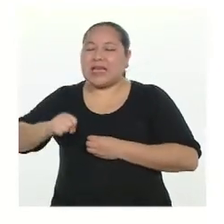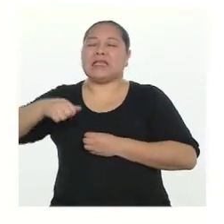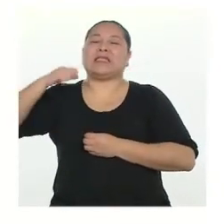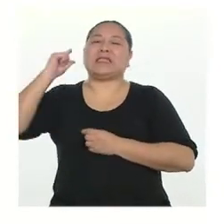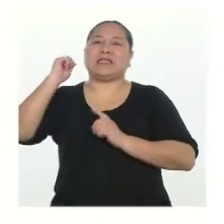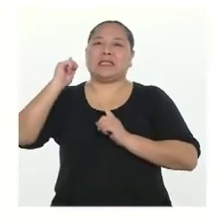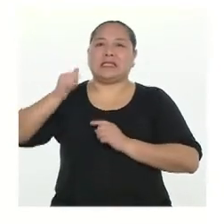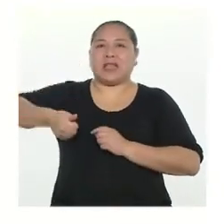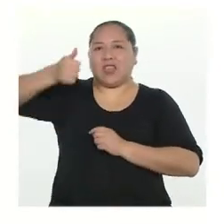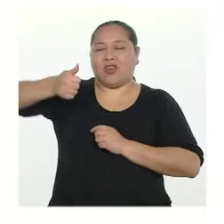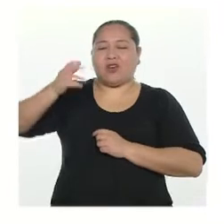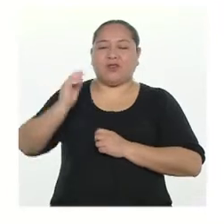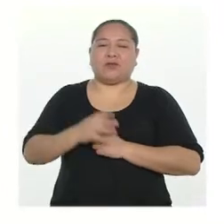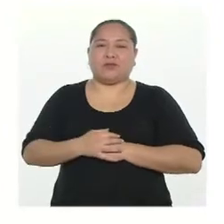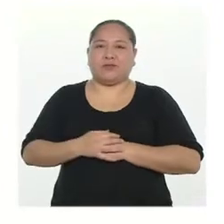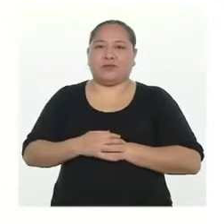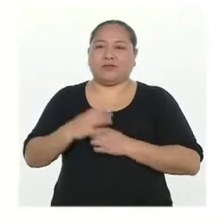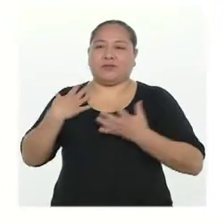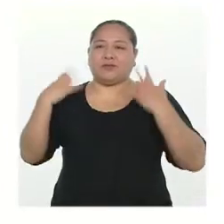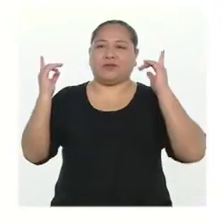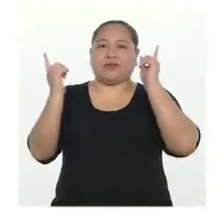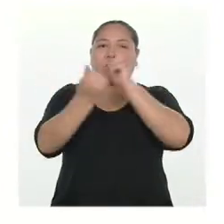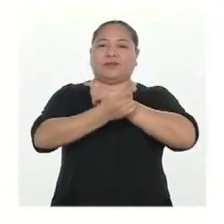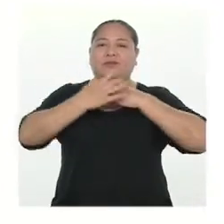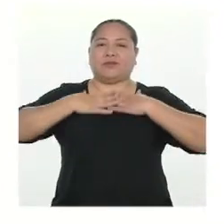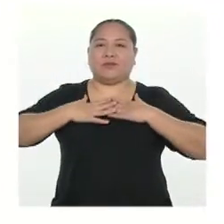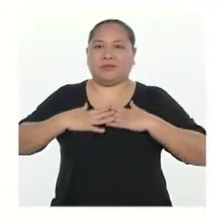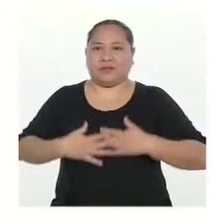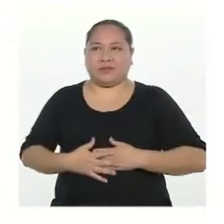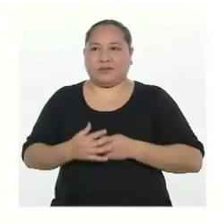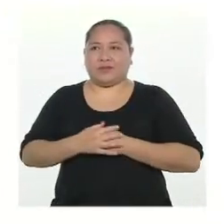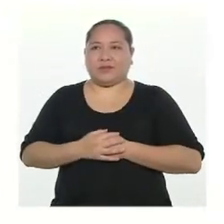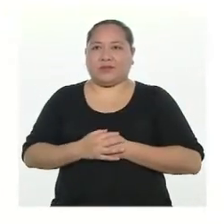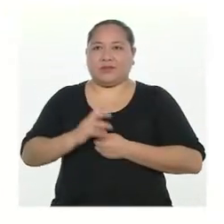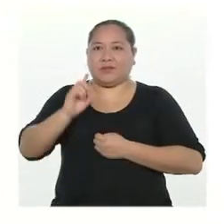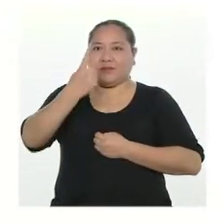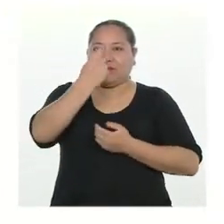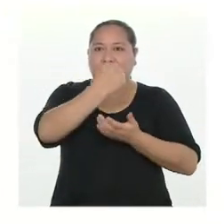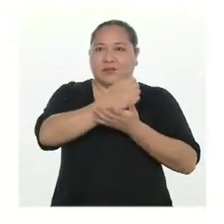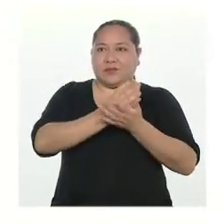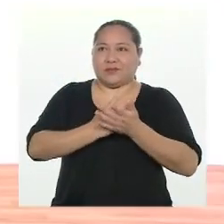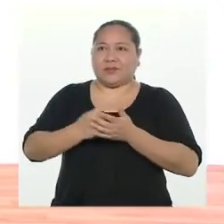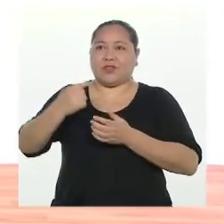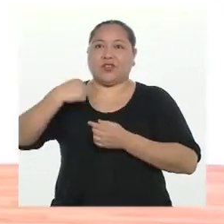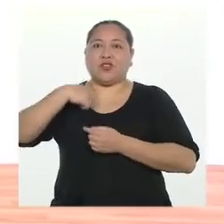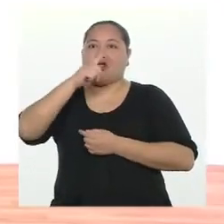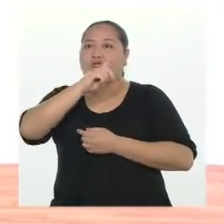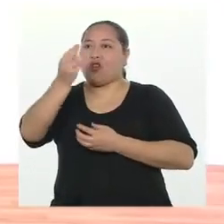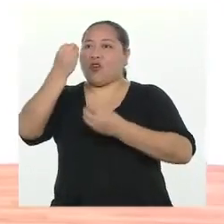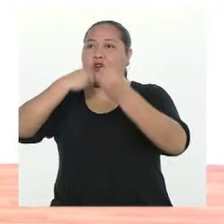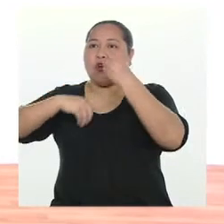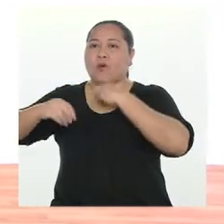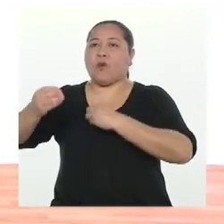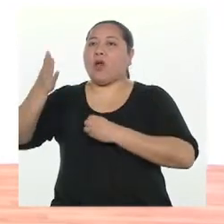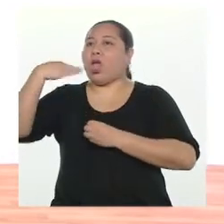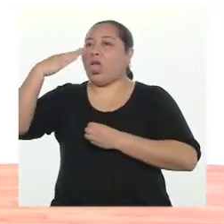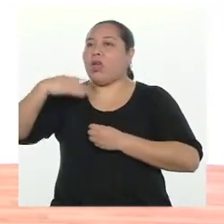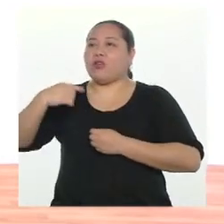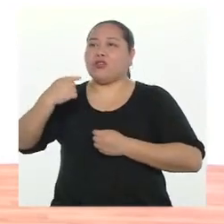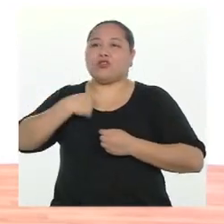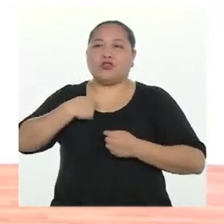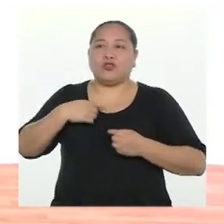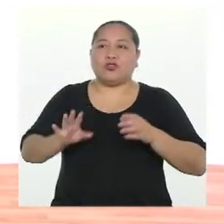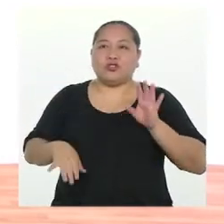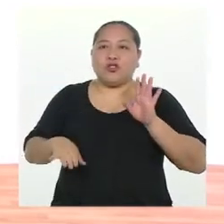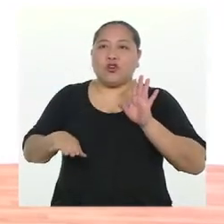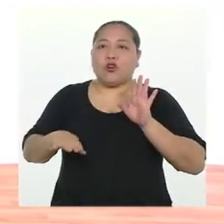Ahora esta frase la vamos a trasladar al cuerpo de la siguiente manera. La primera parte de la frase, yo no como rocoto. Yo